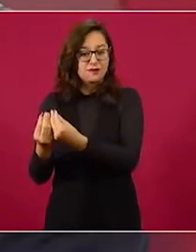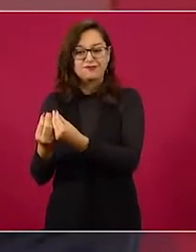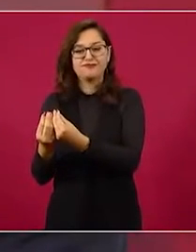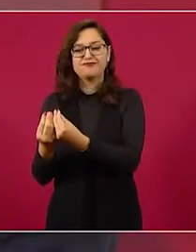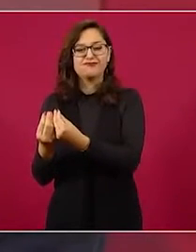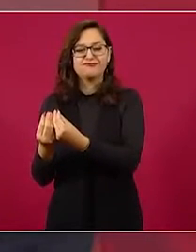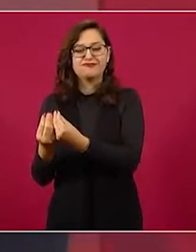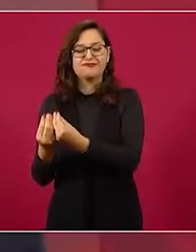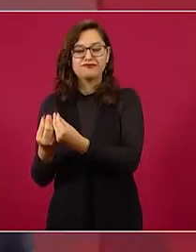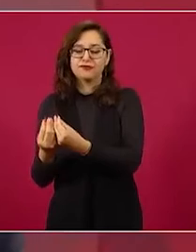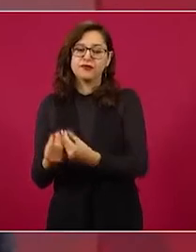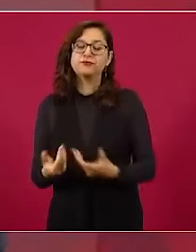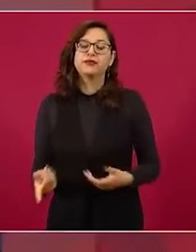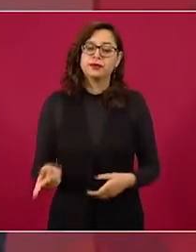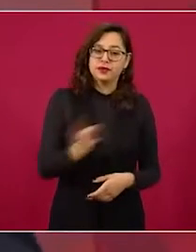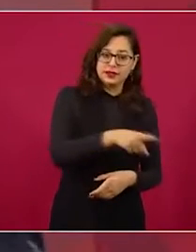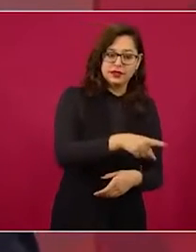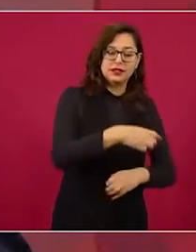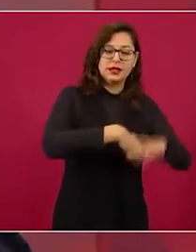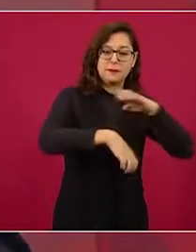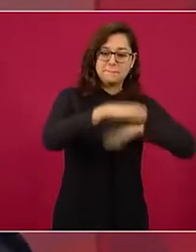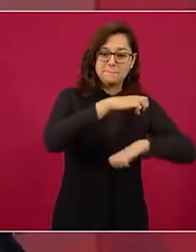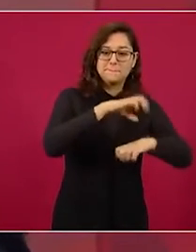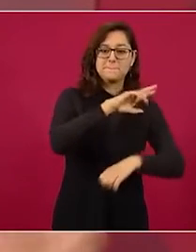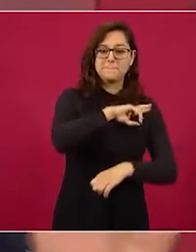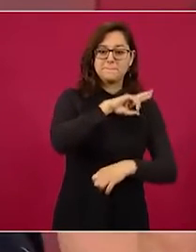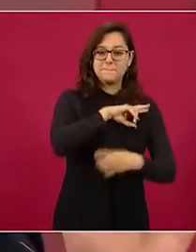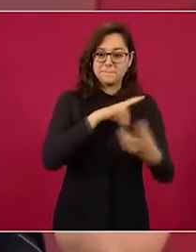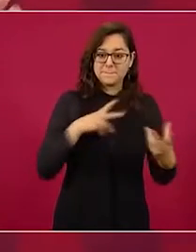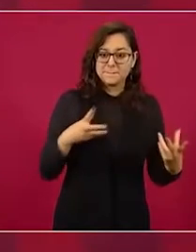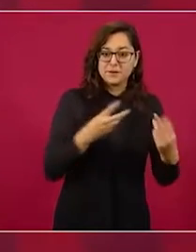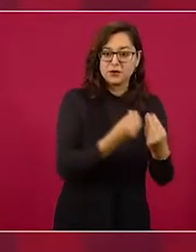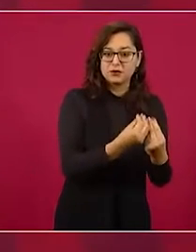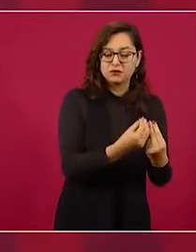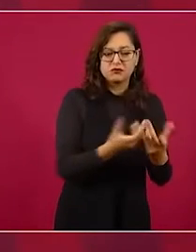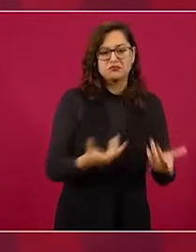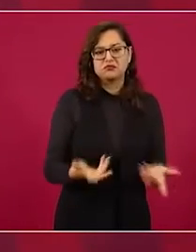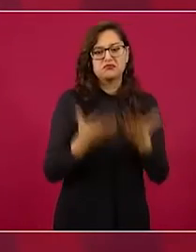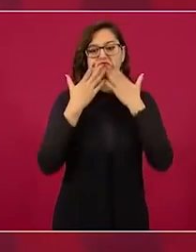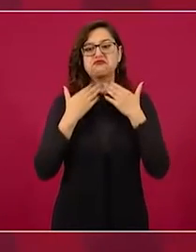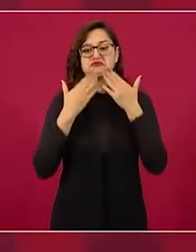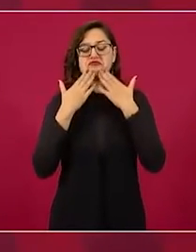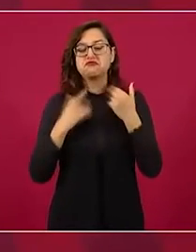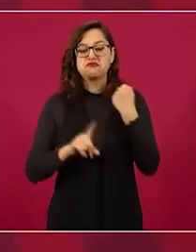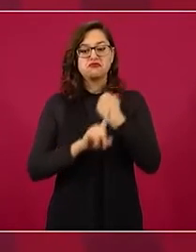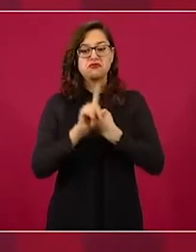Representan a intereses creados. Entonces, no hay ningún problema